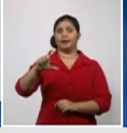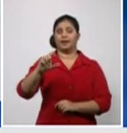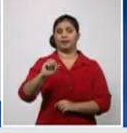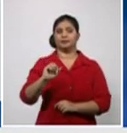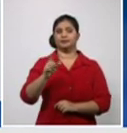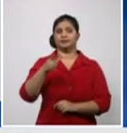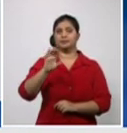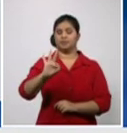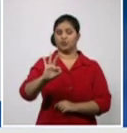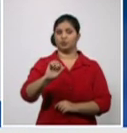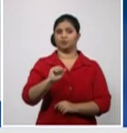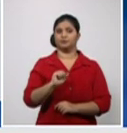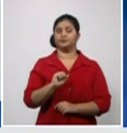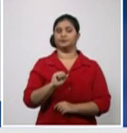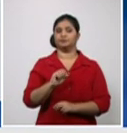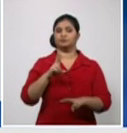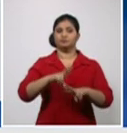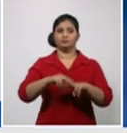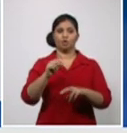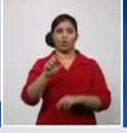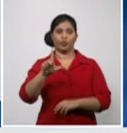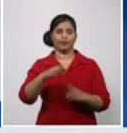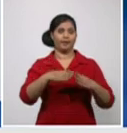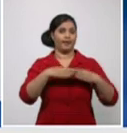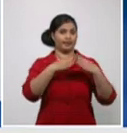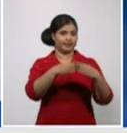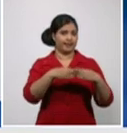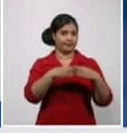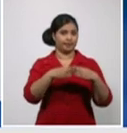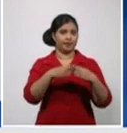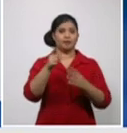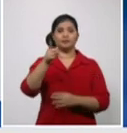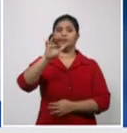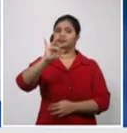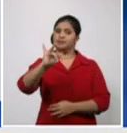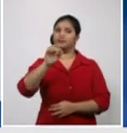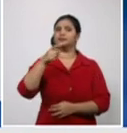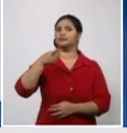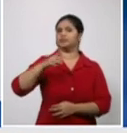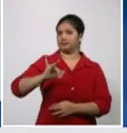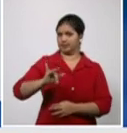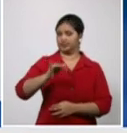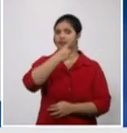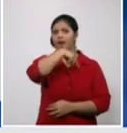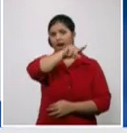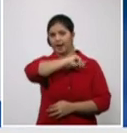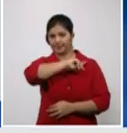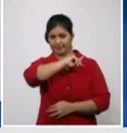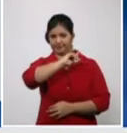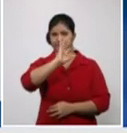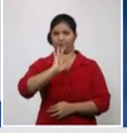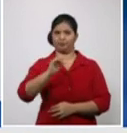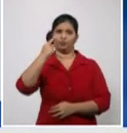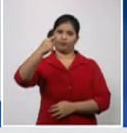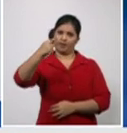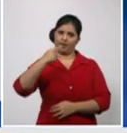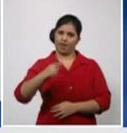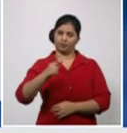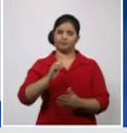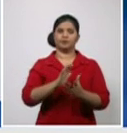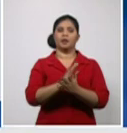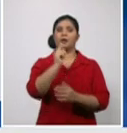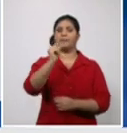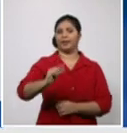18, Holguín y Granma con 17 casos confirmados ayer cada una, Mayabeque y Matanzas